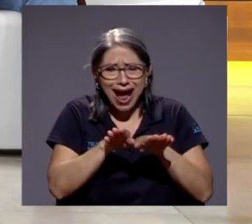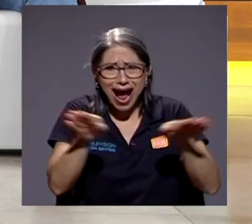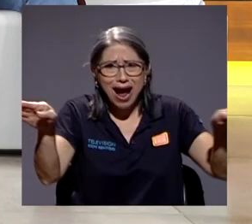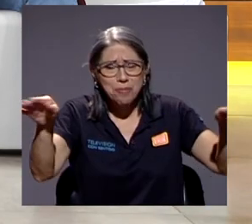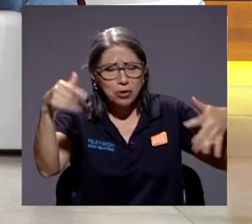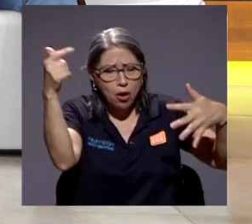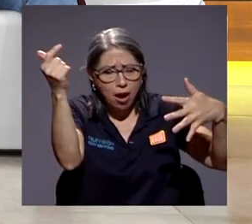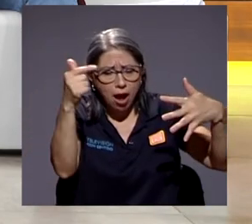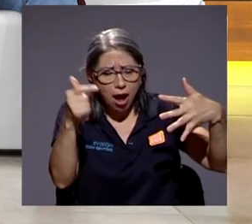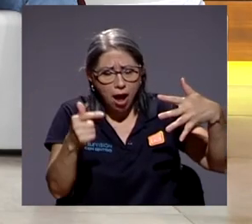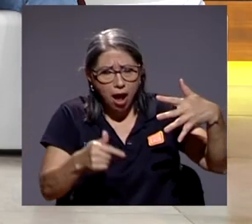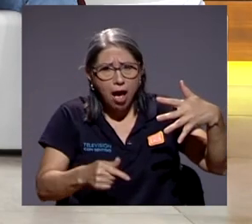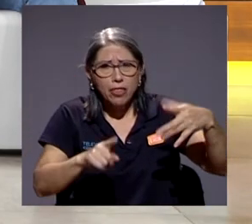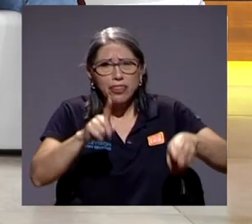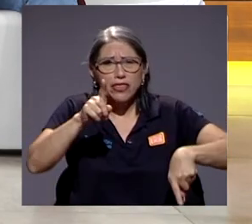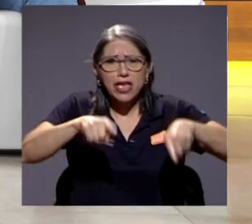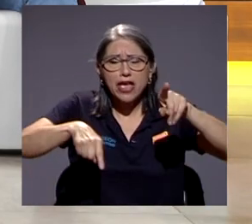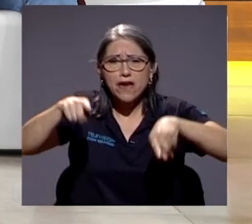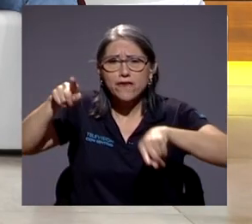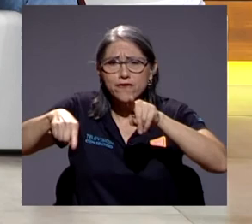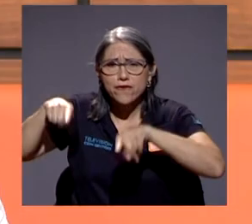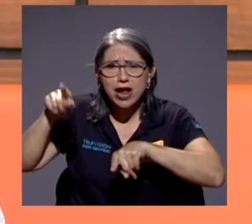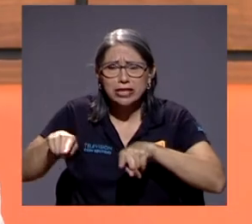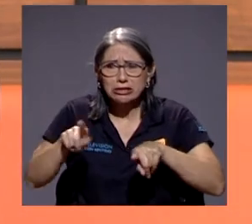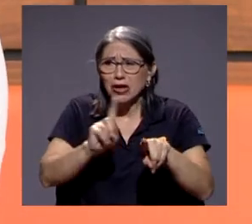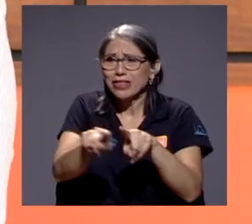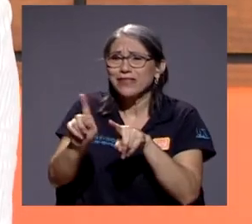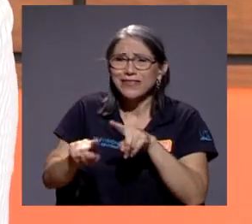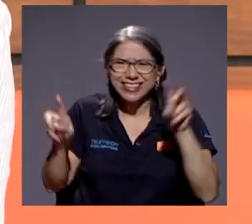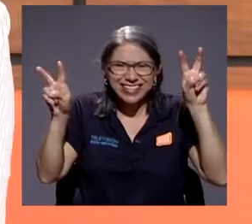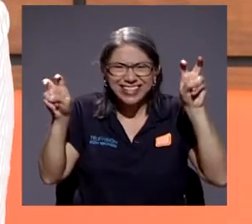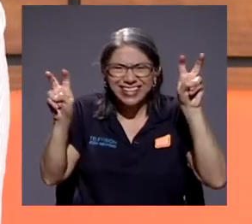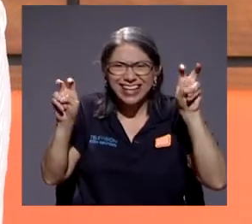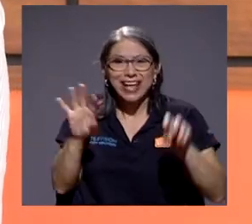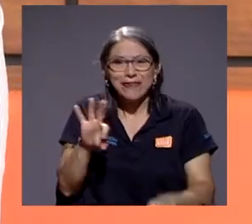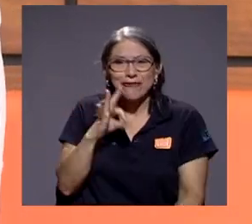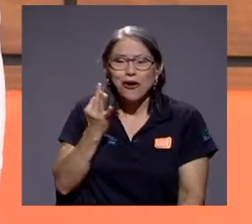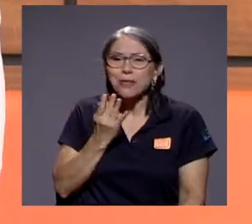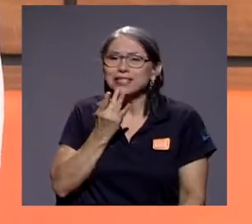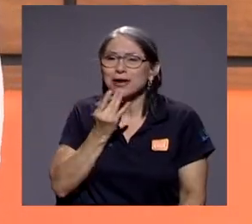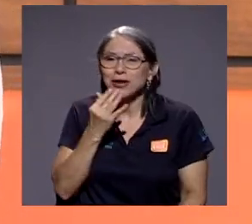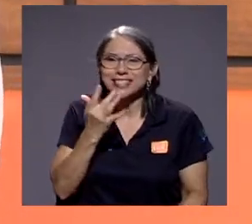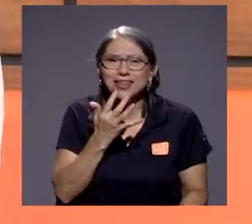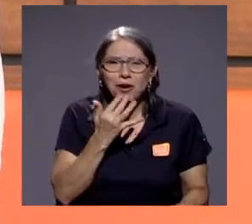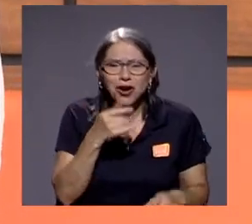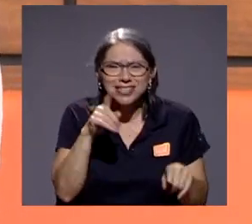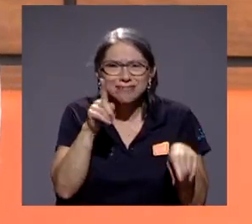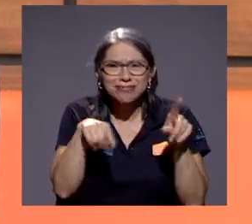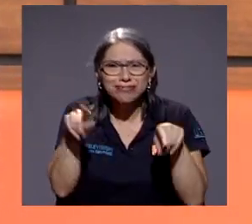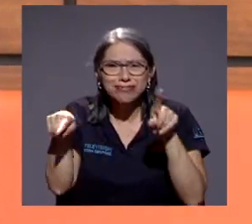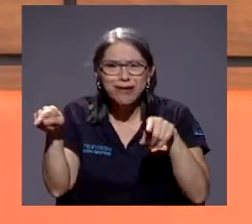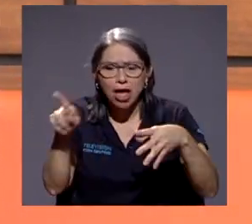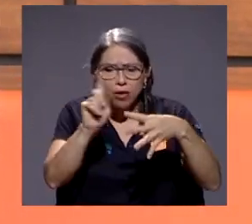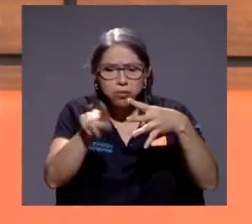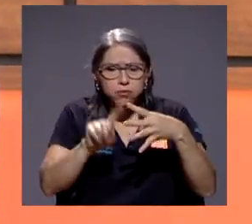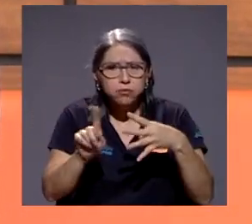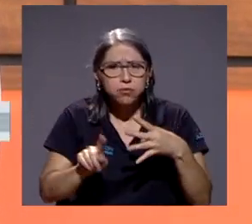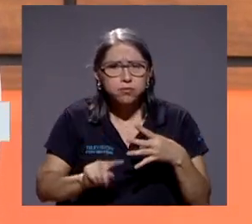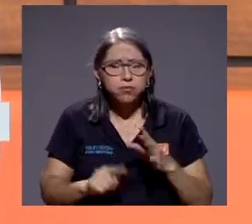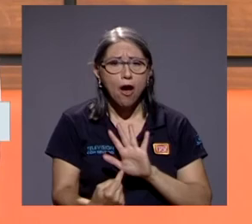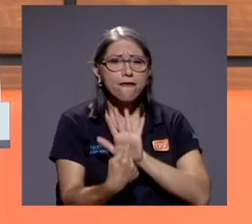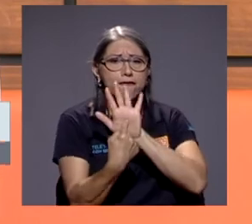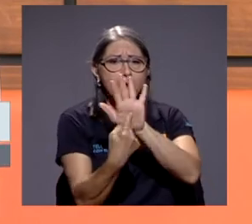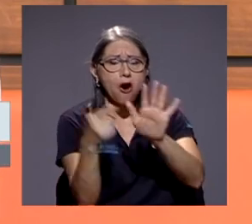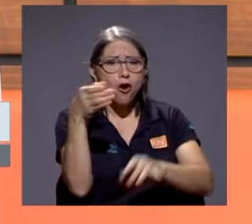hay de todas las formas labores y colores verdad que podríamos de las manifestaciones de la cultura del país y yo creo que también